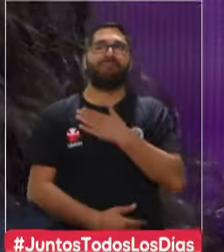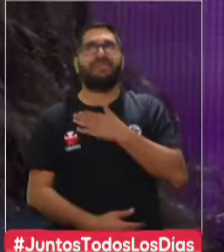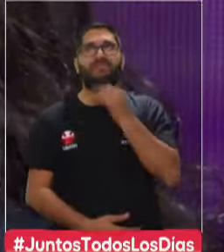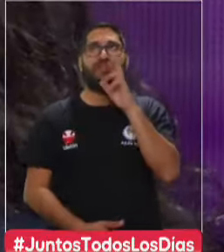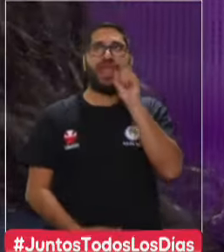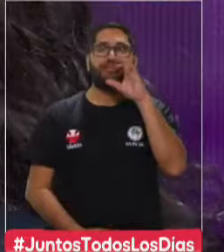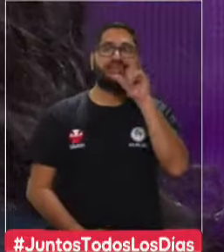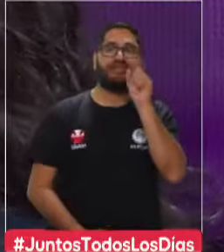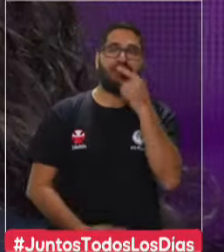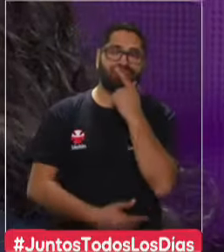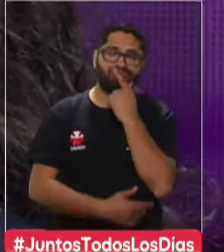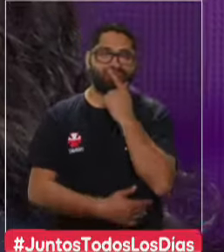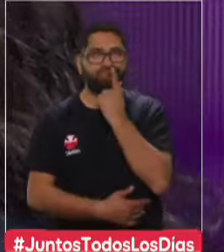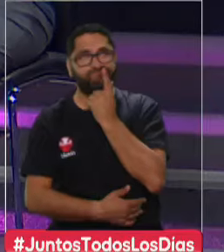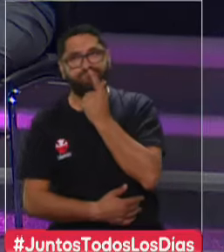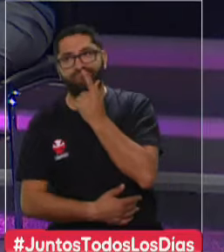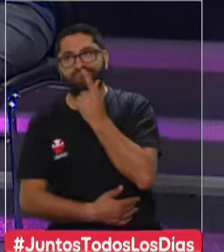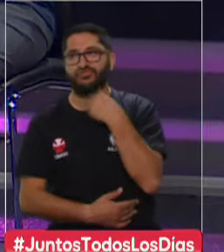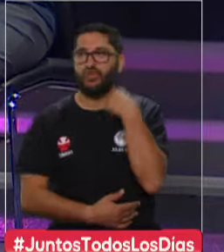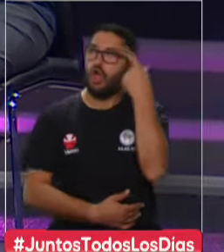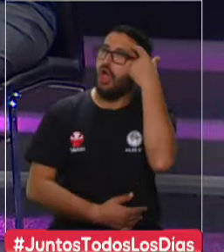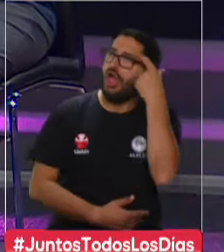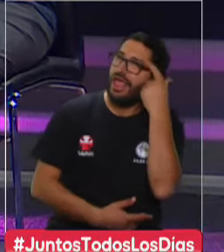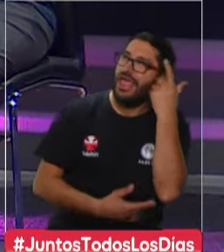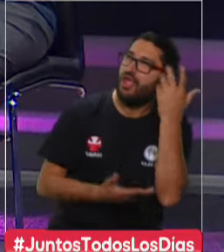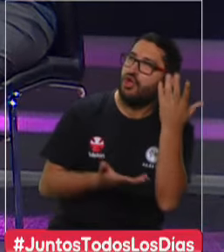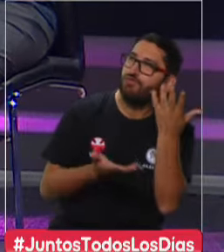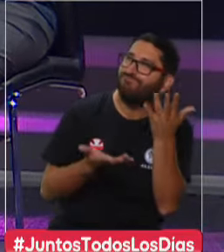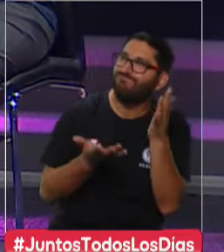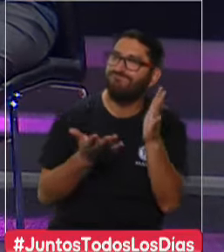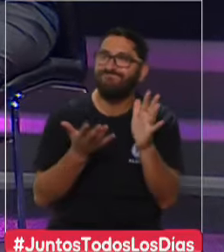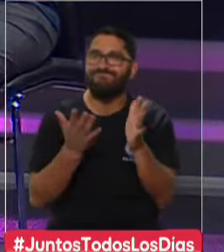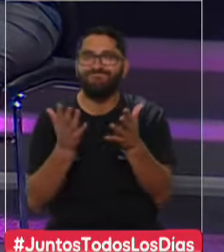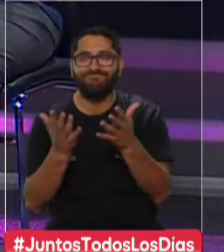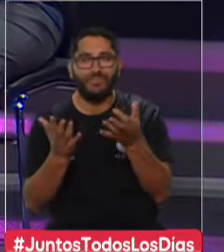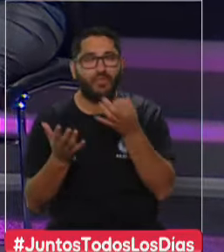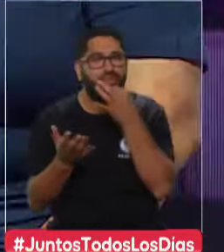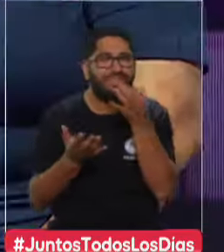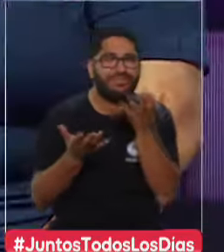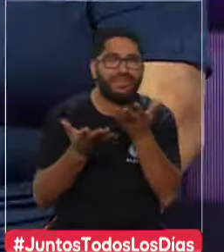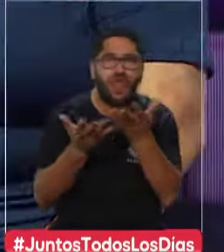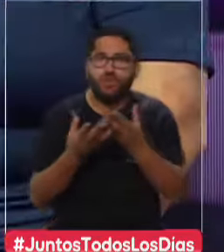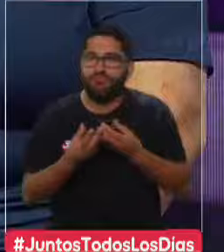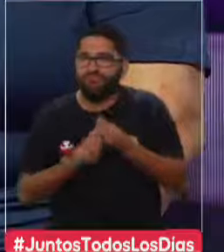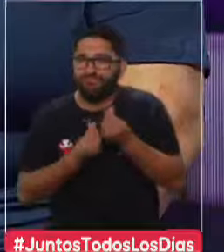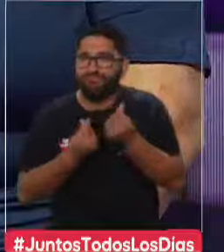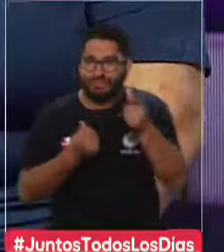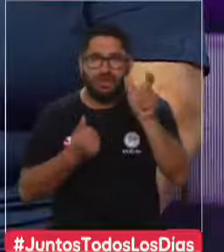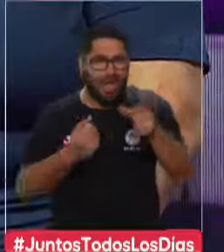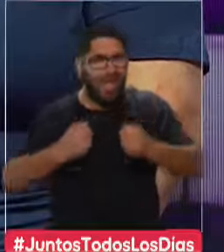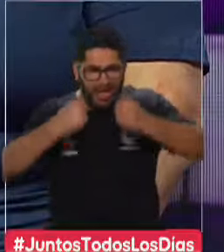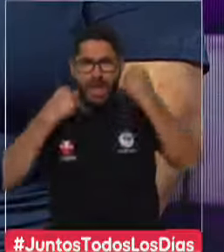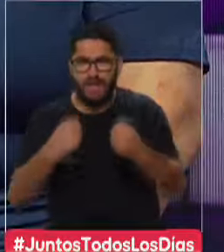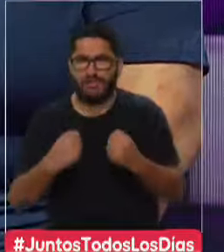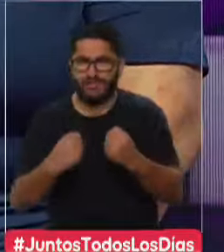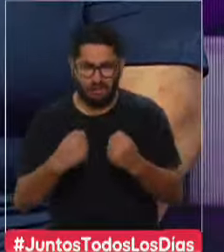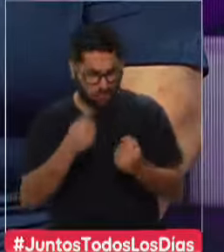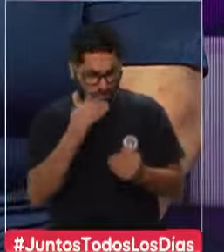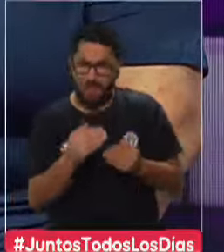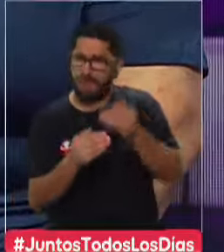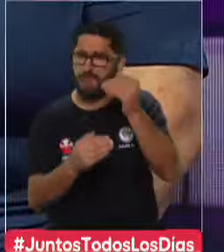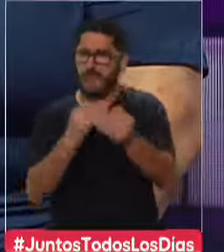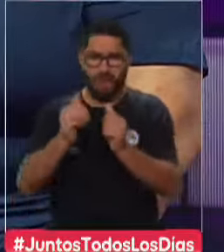la, a ver, ¿cómo lo puedo decir? Como esta capacidad de salir adelante, pese a todas las cosas que